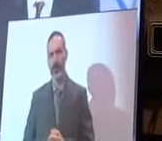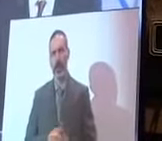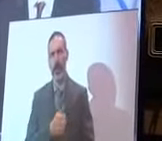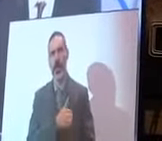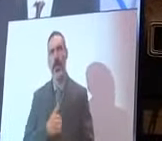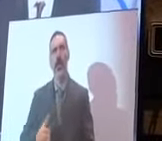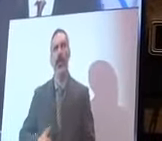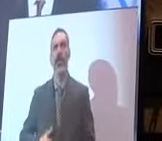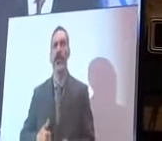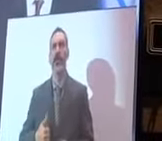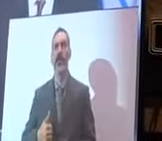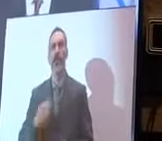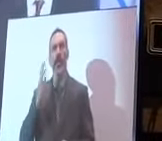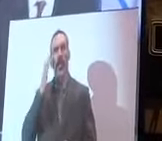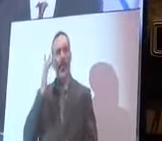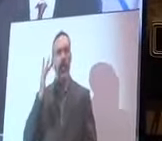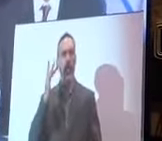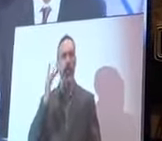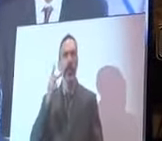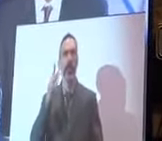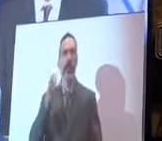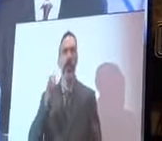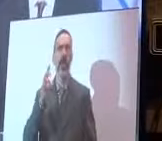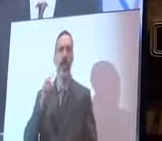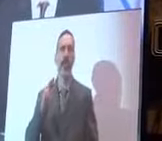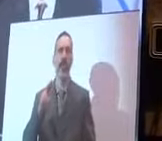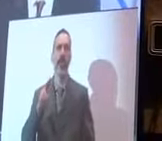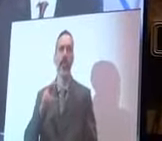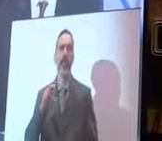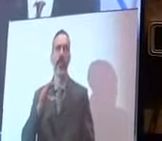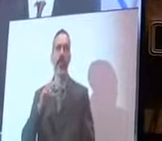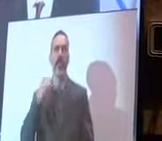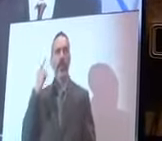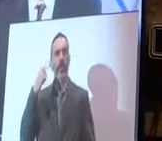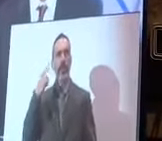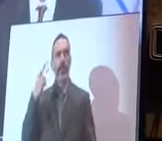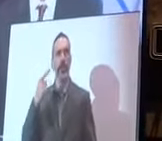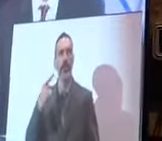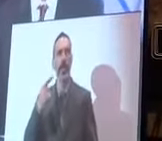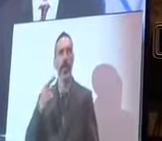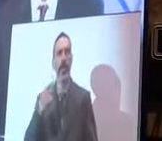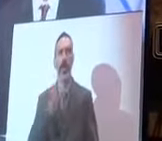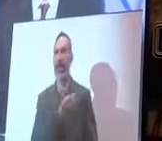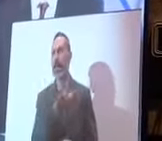de San Pedro Cholula, San Andrés Cholula, Cuauhtémoc,